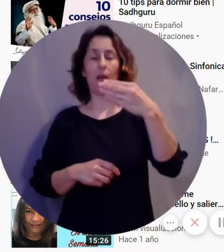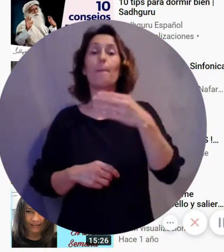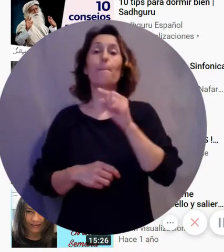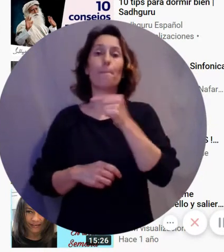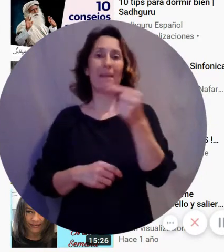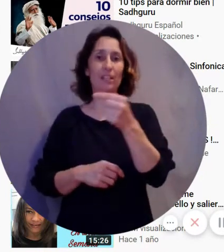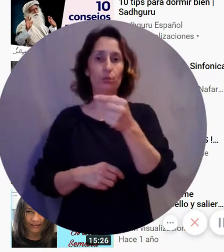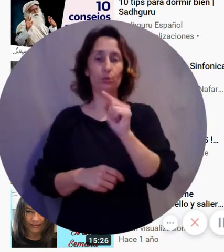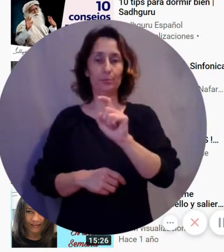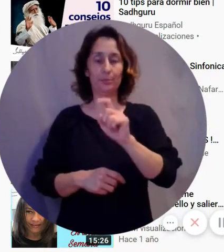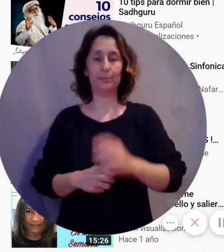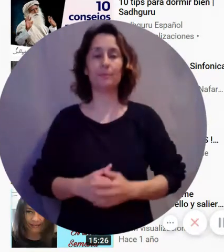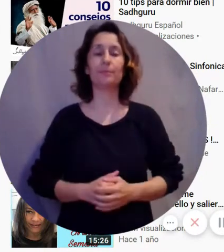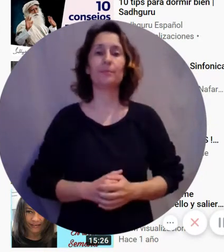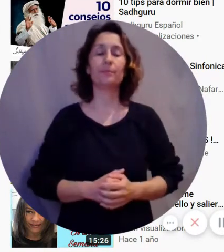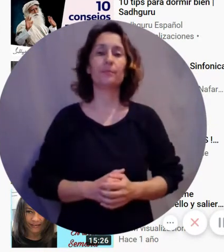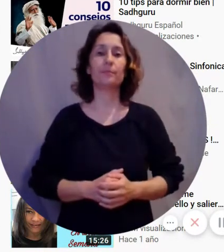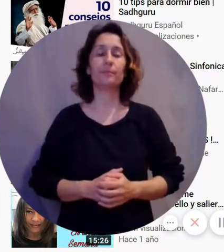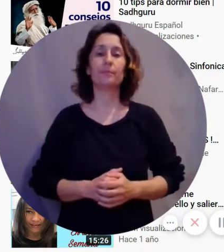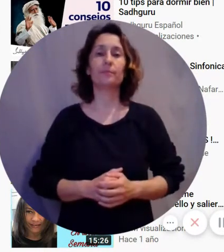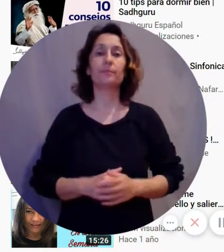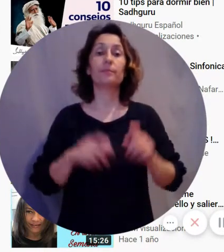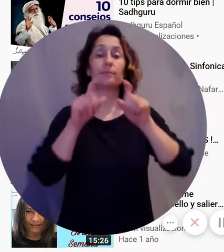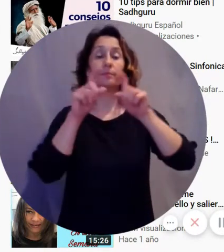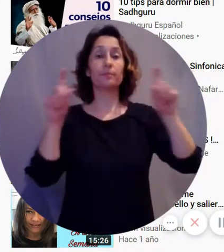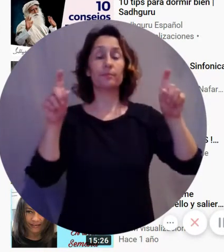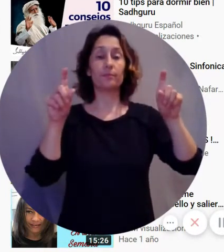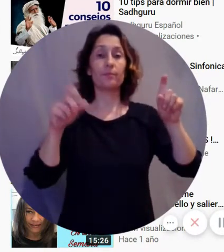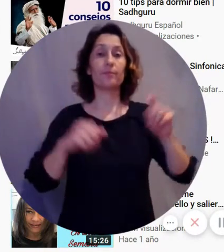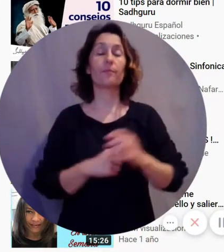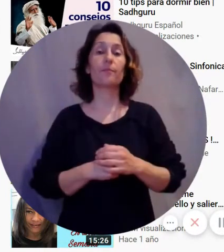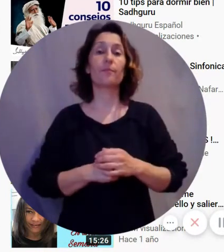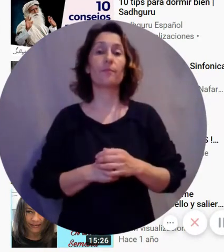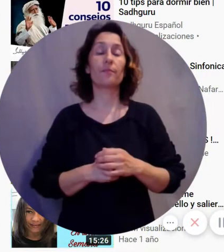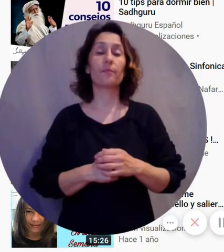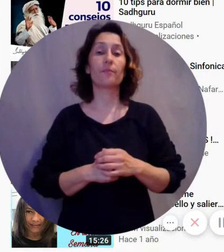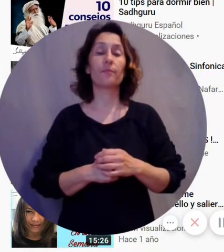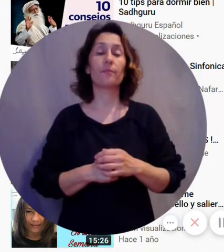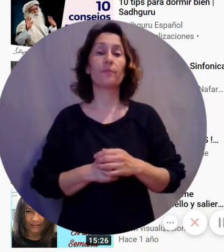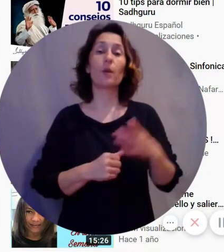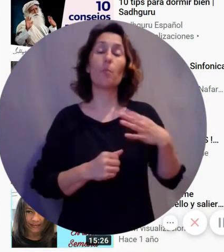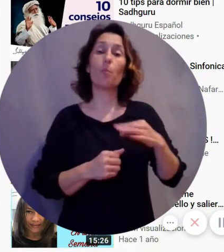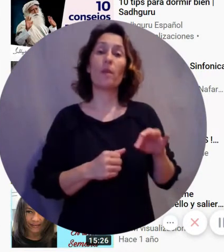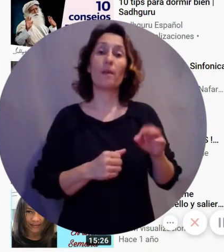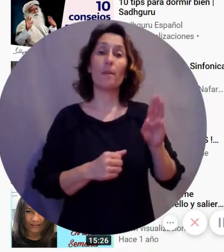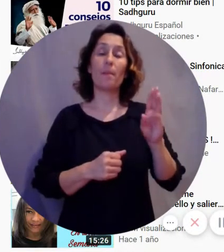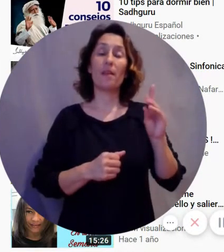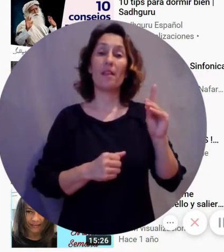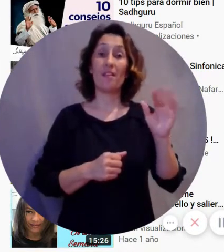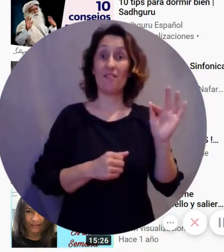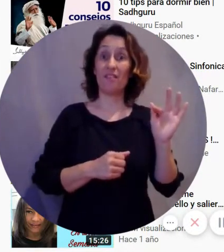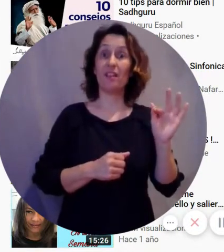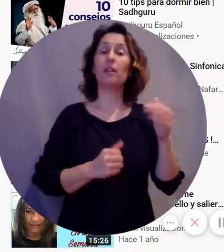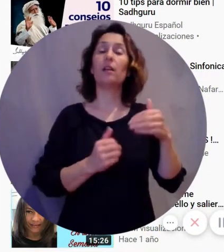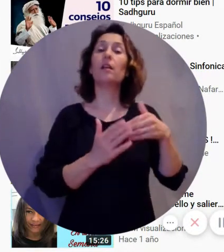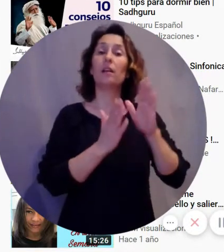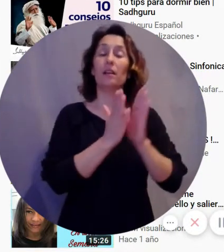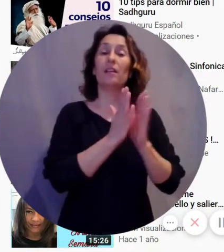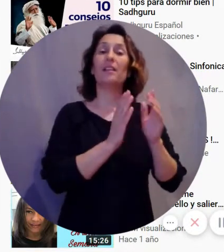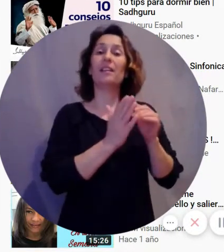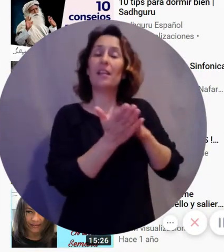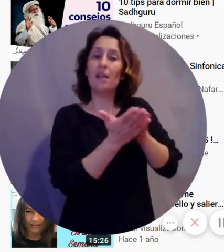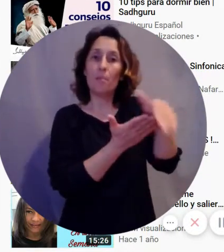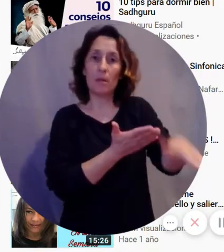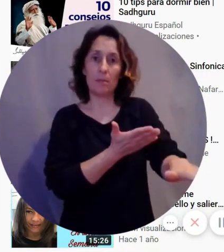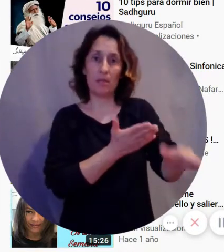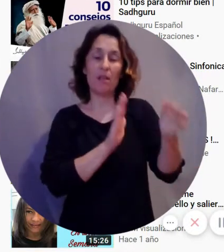En la parte superior derecha de la pantalla tenemos un icono desde el que podemos imprimir en PDF los datos fiscales de los que dispone Hacienda.